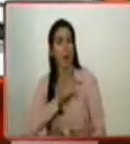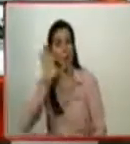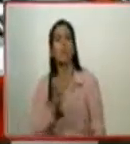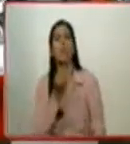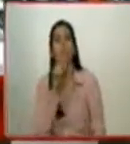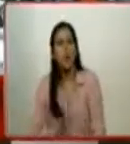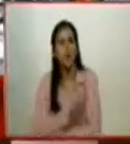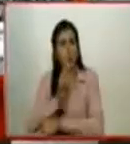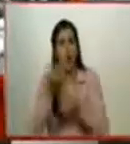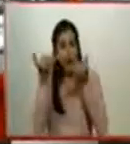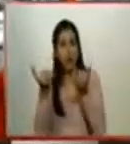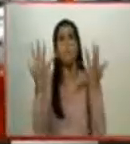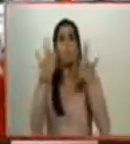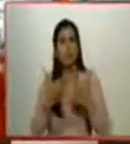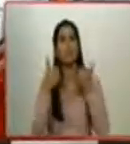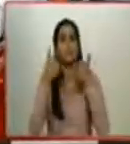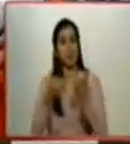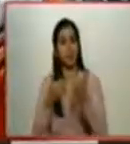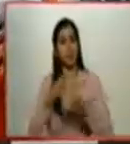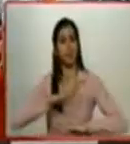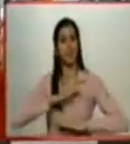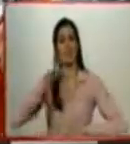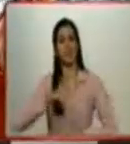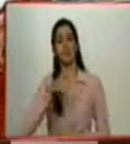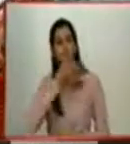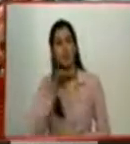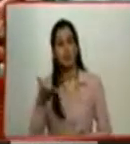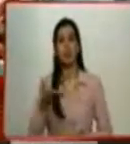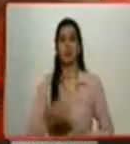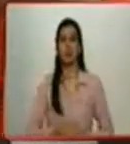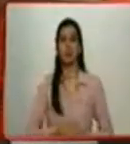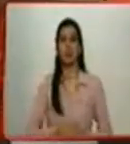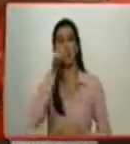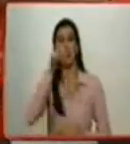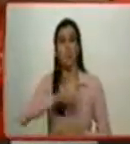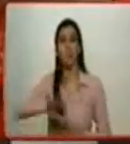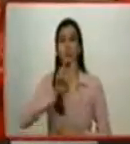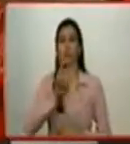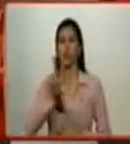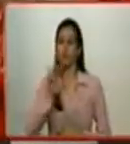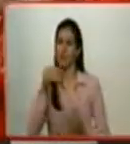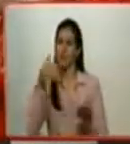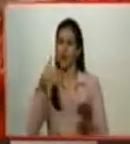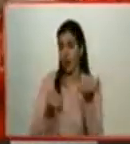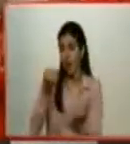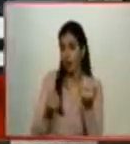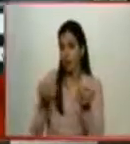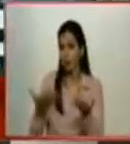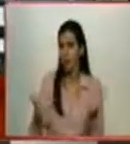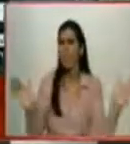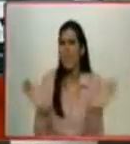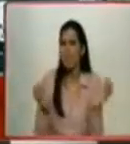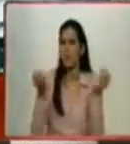bien administradas para la satisfacción de las necesidades fundamentales de la población. Los 230 vehículos livianos que fueron